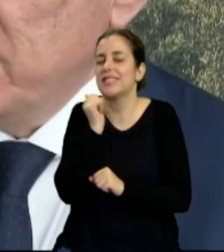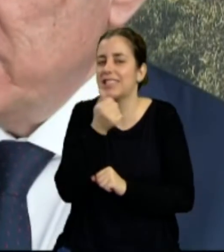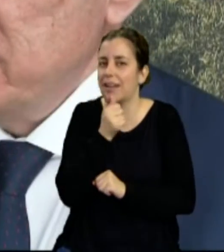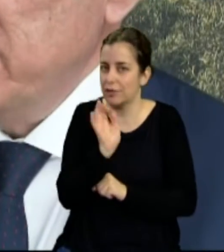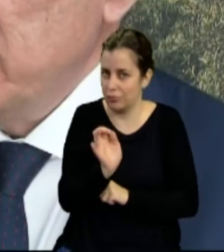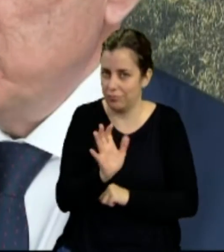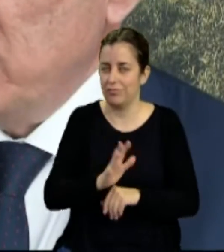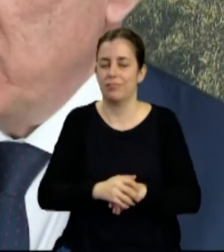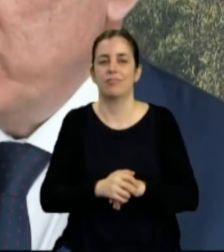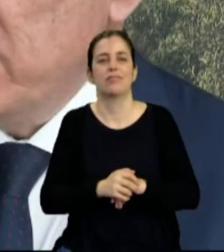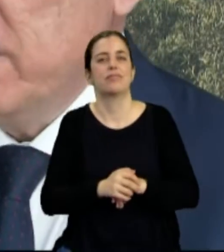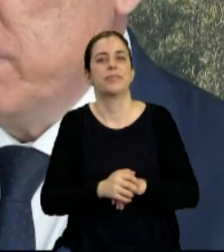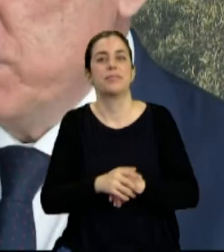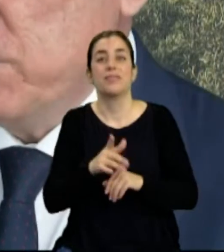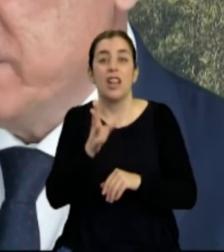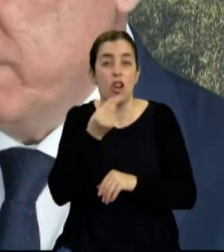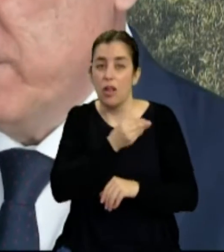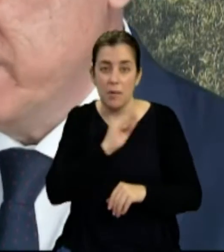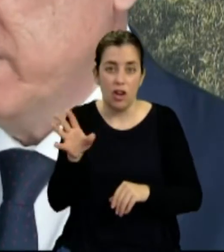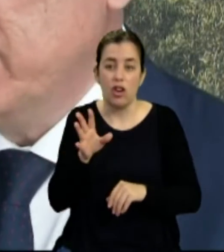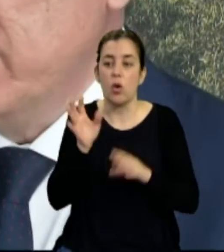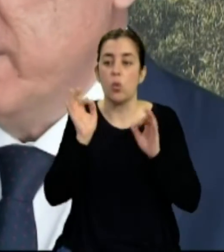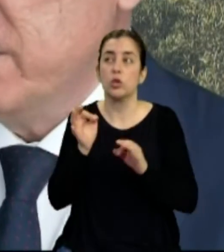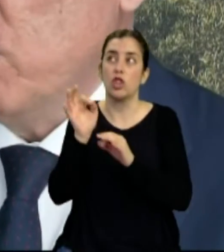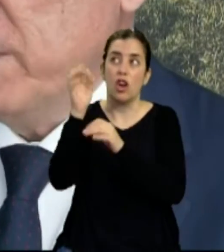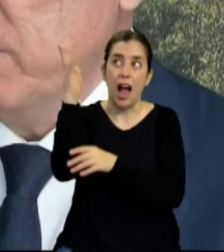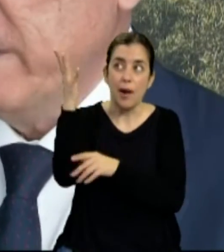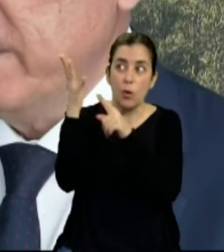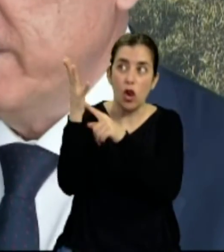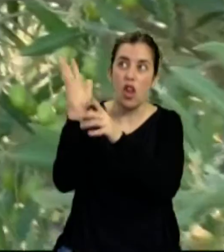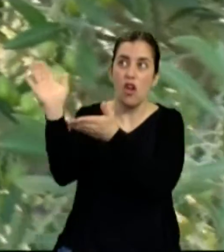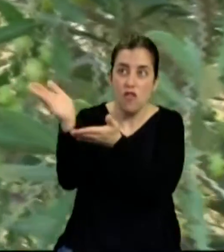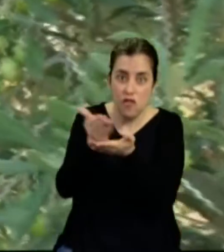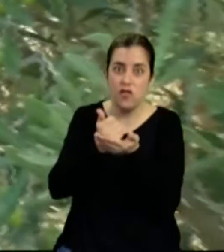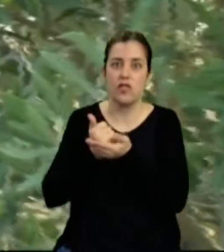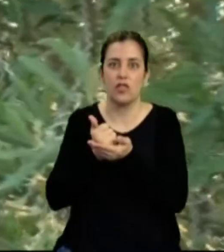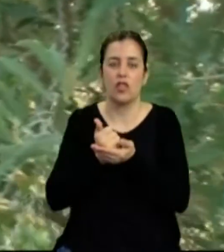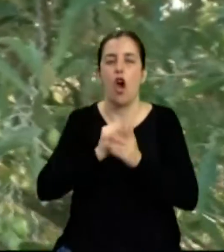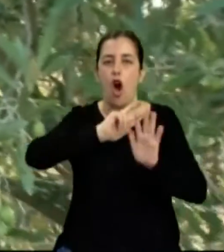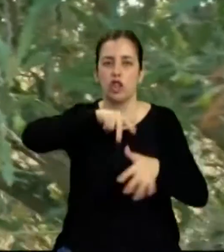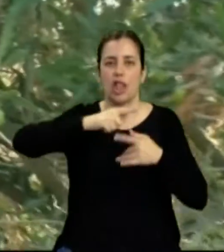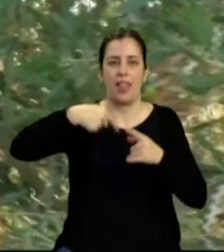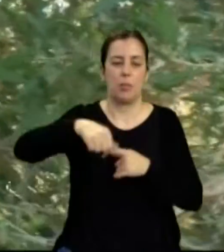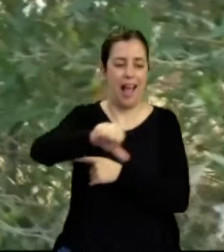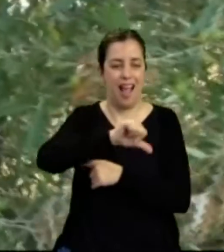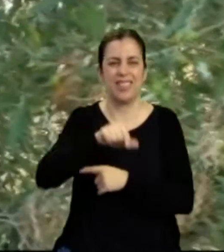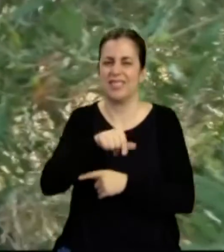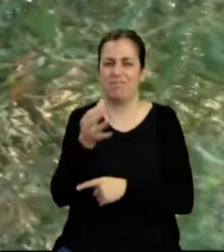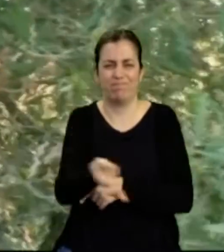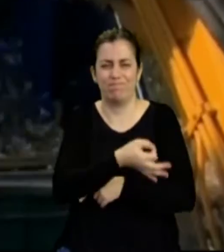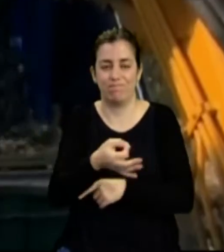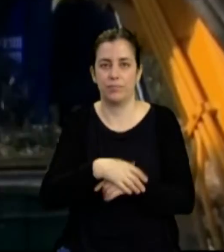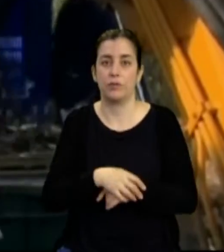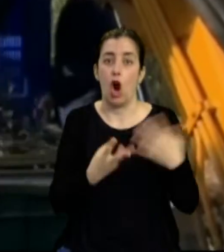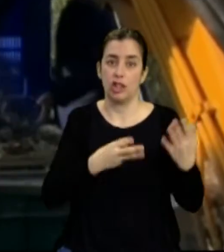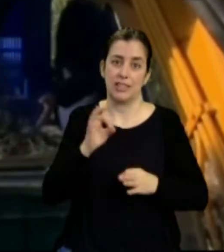fresco, está en el árbol ahora y dentro de 8 horas, 10 horas está convertido en aceite. El 80% de la producción lo acapara Andalucía,